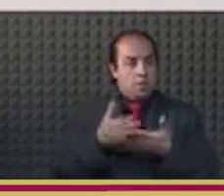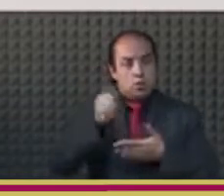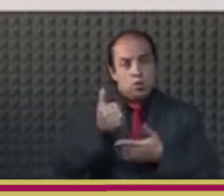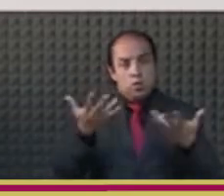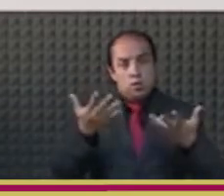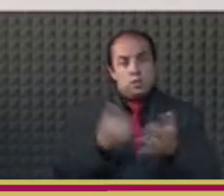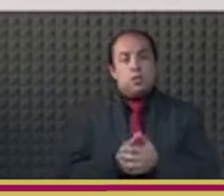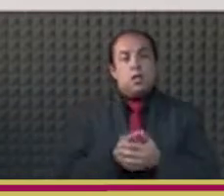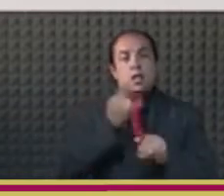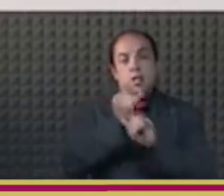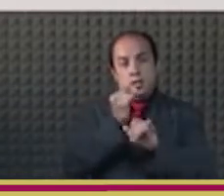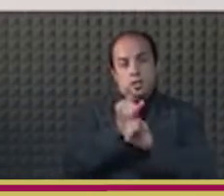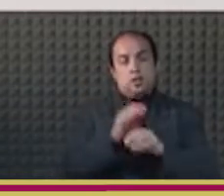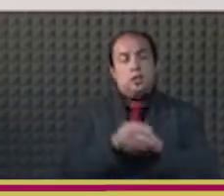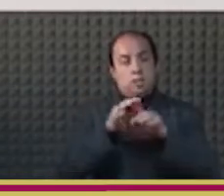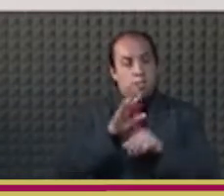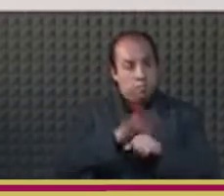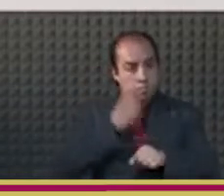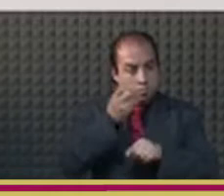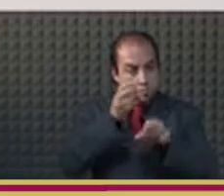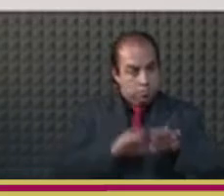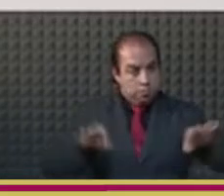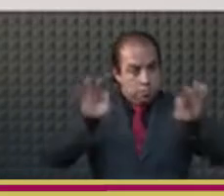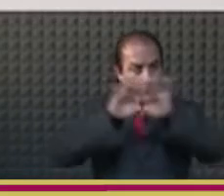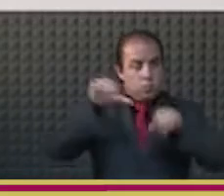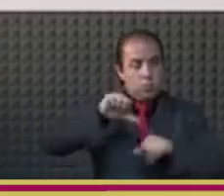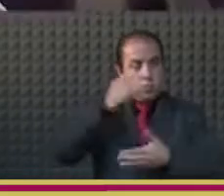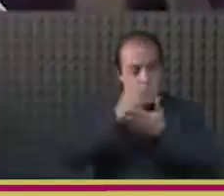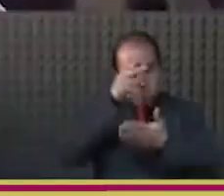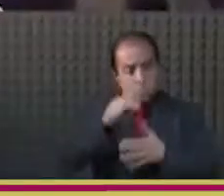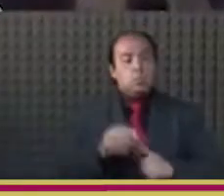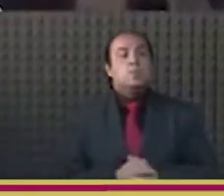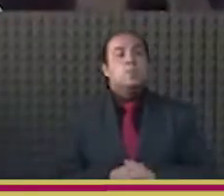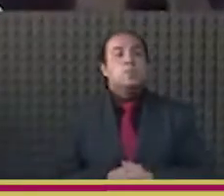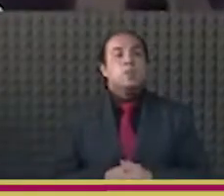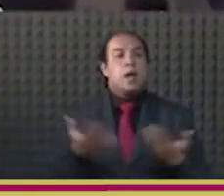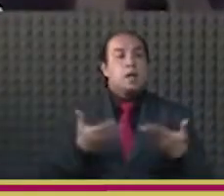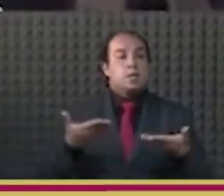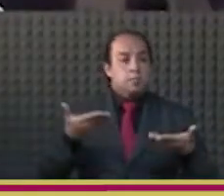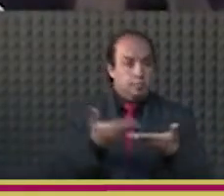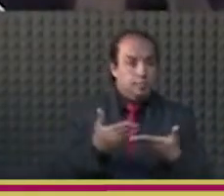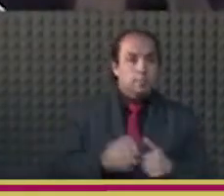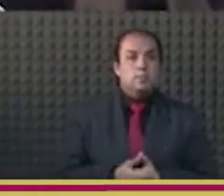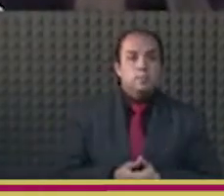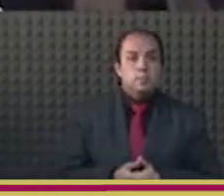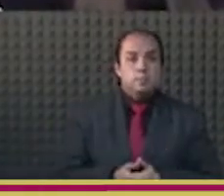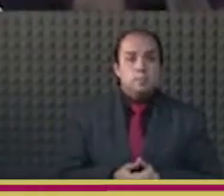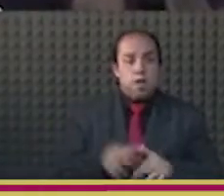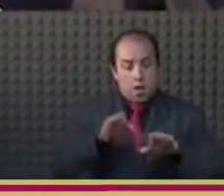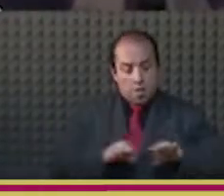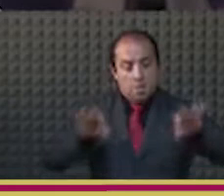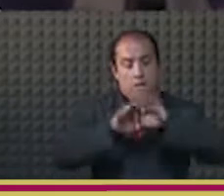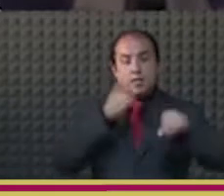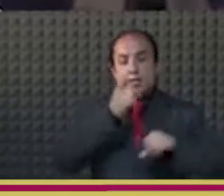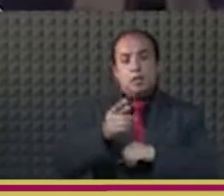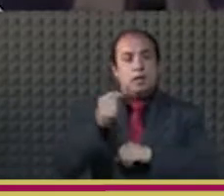manera virtual. Por eso la importancia del día de hoy en la Ciudad de México de manera presencial. Es preciso resaltar que a pesar de